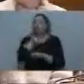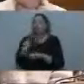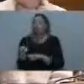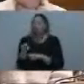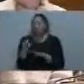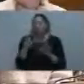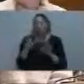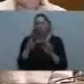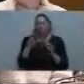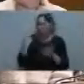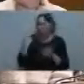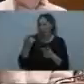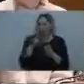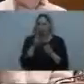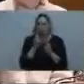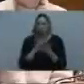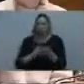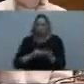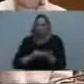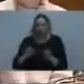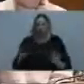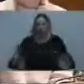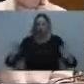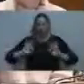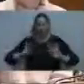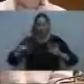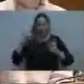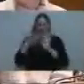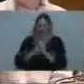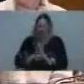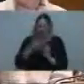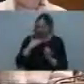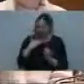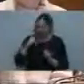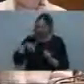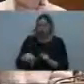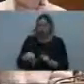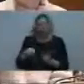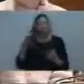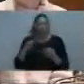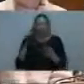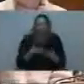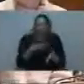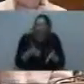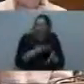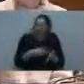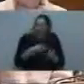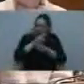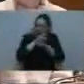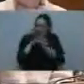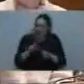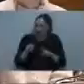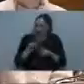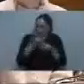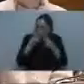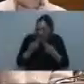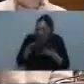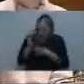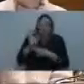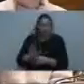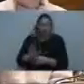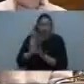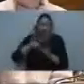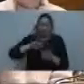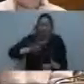día de hoy no hemos solucionado nada, salvo ir a acabar un bien que debería estar en revistas internacionales, está en los juzgados, donde más se repite últimamente el nombre.